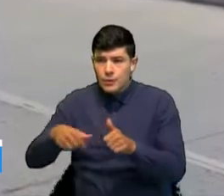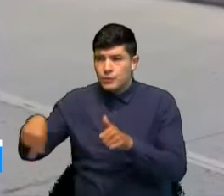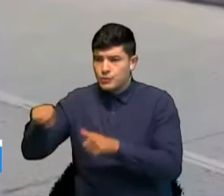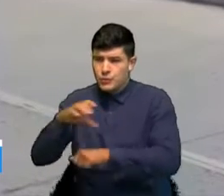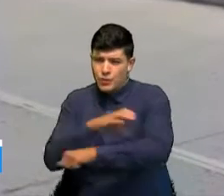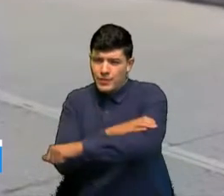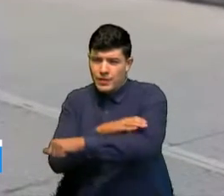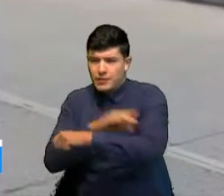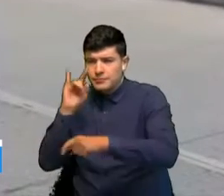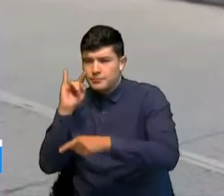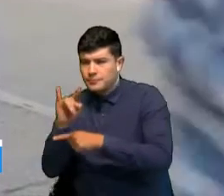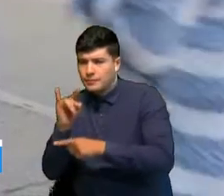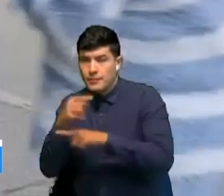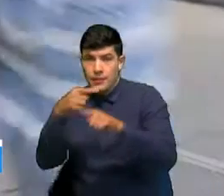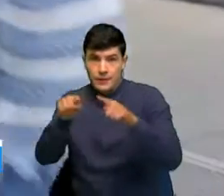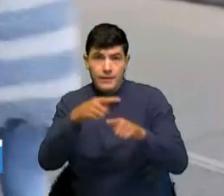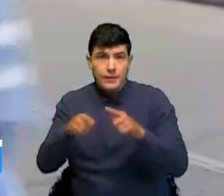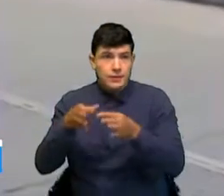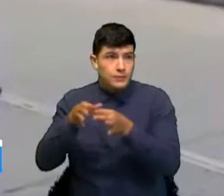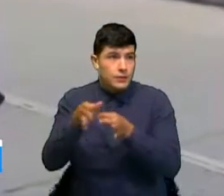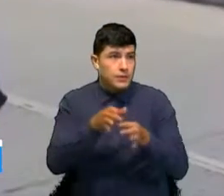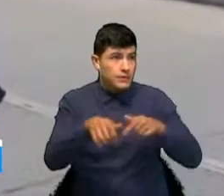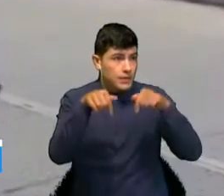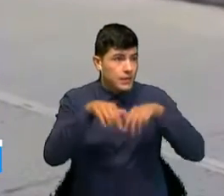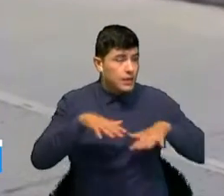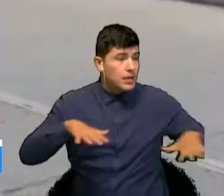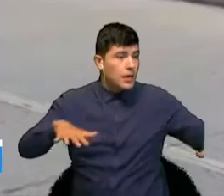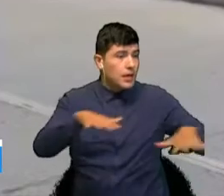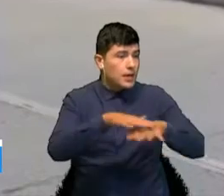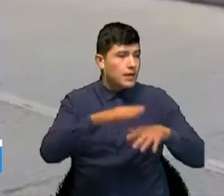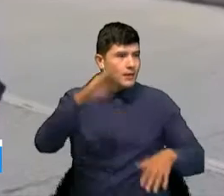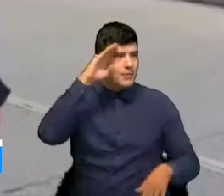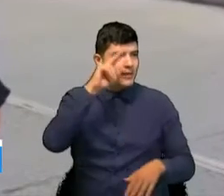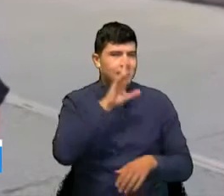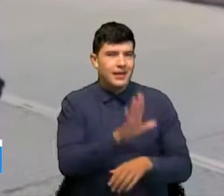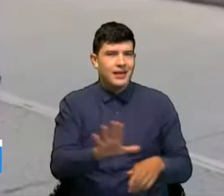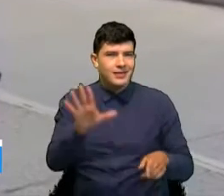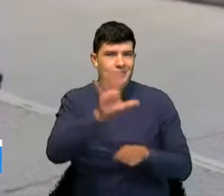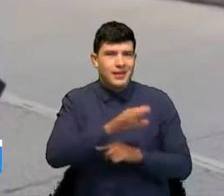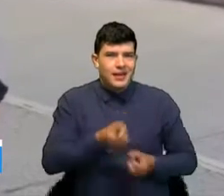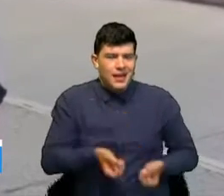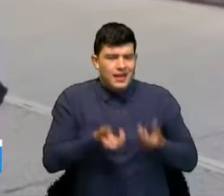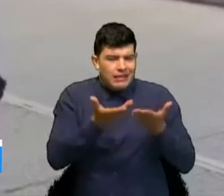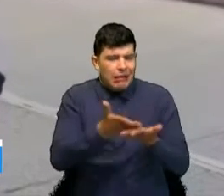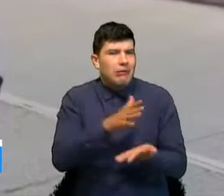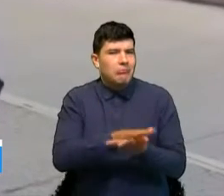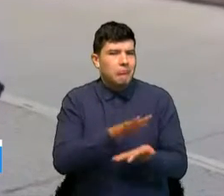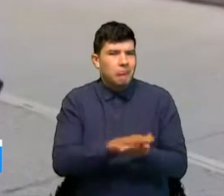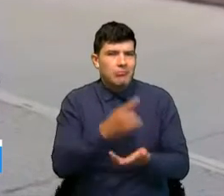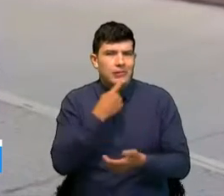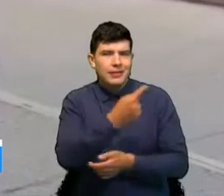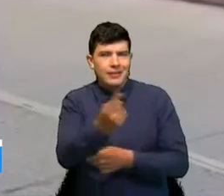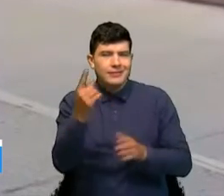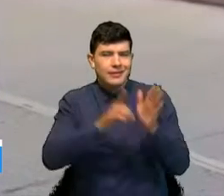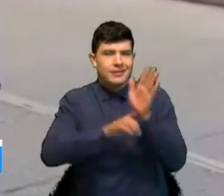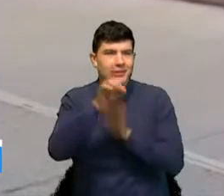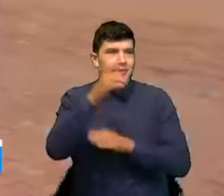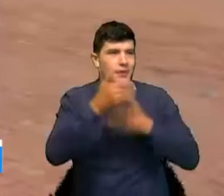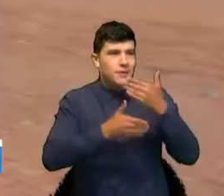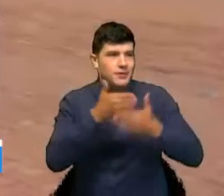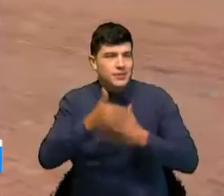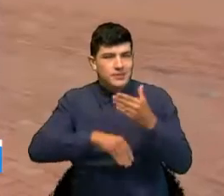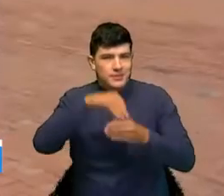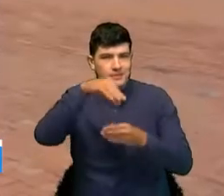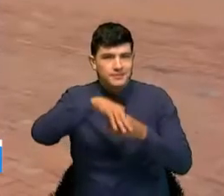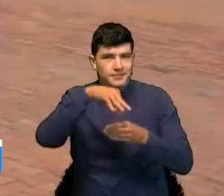en los diferentes municipios de la provincia de García Rovira, la policía dio un parte de tranquilidad en el desarrollo de este proceso electoral.